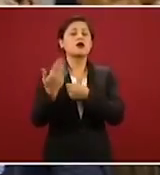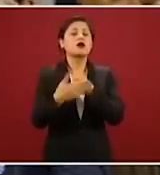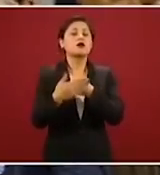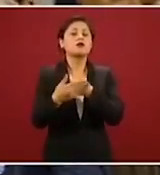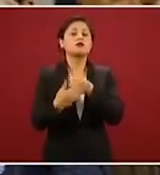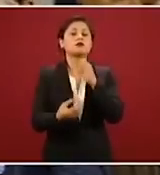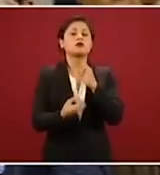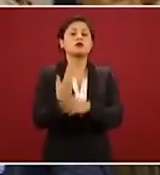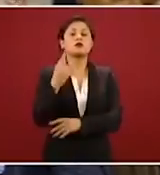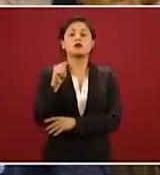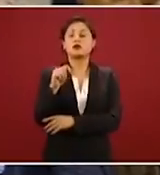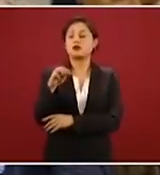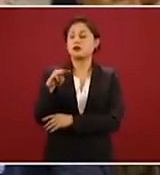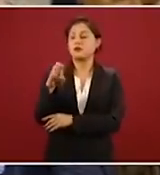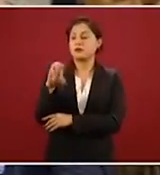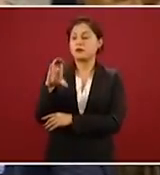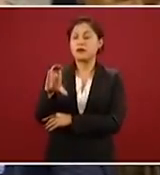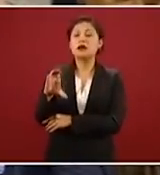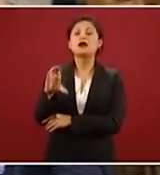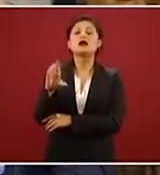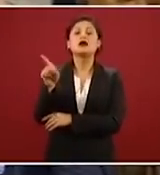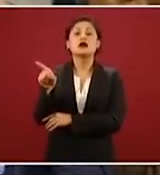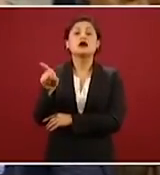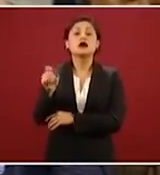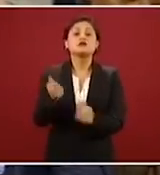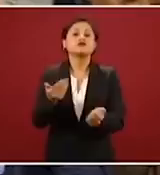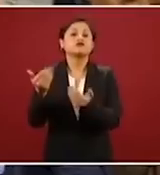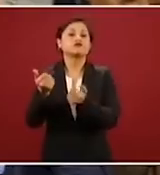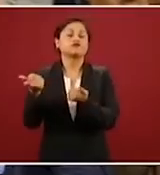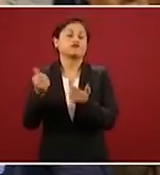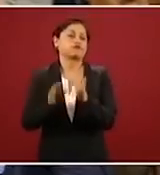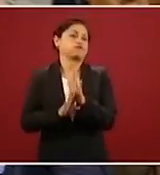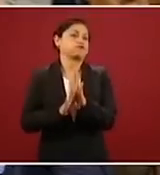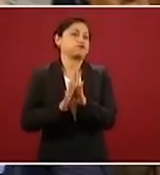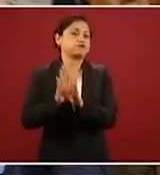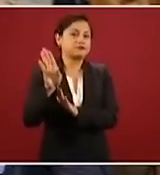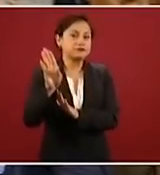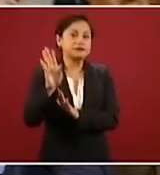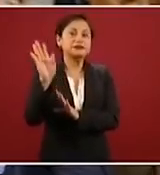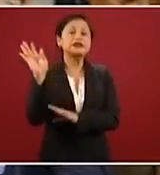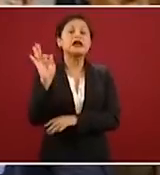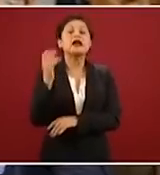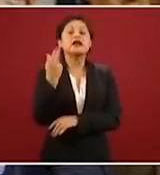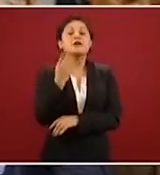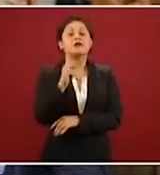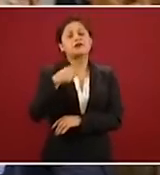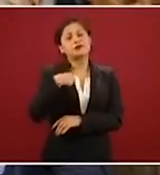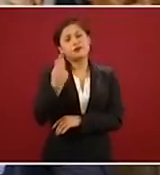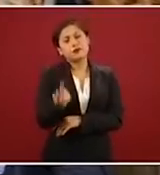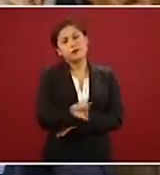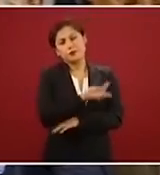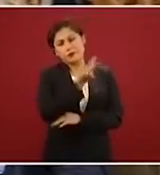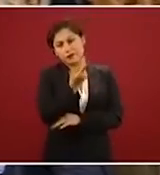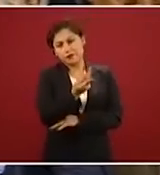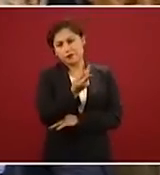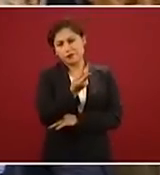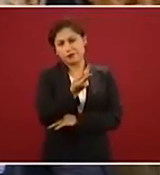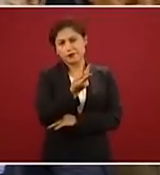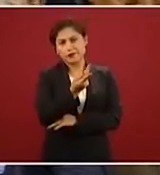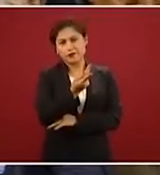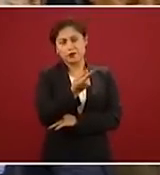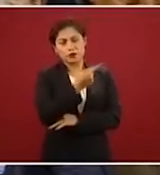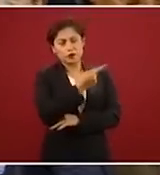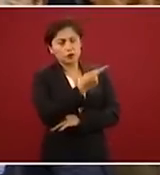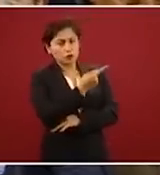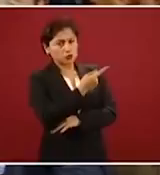van a relanzar, pero lo que quiero saber es si usted